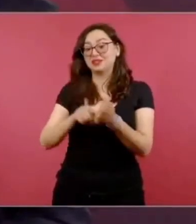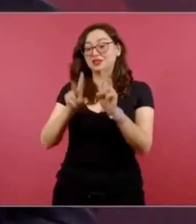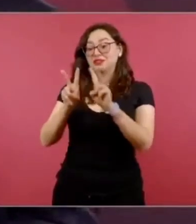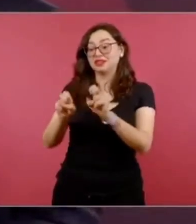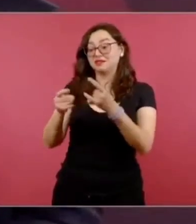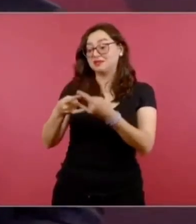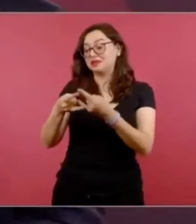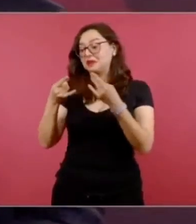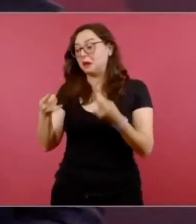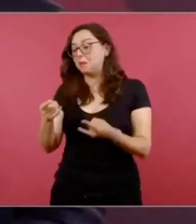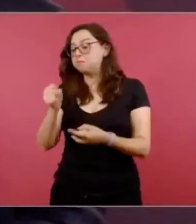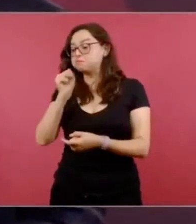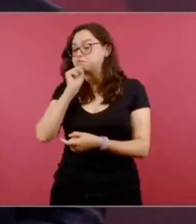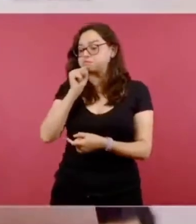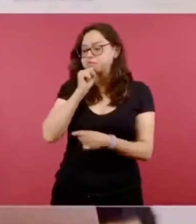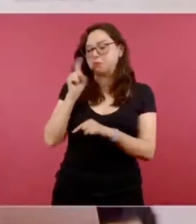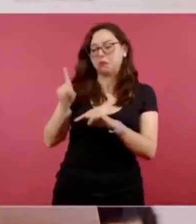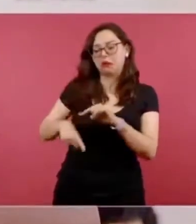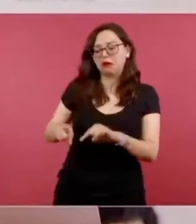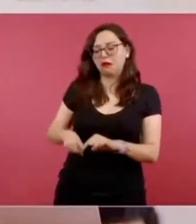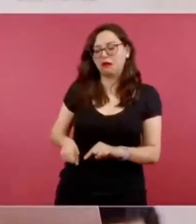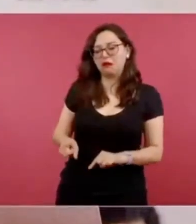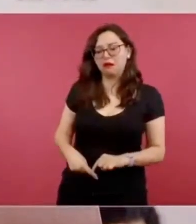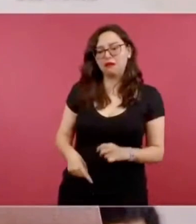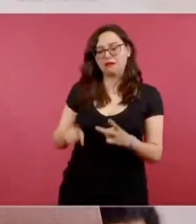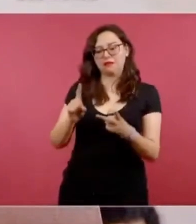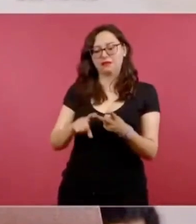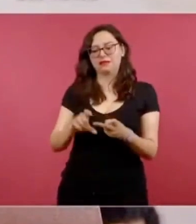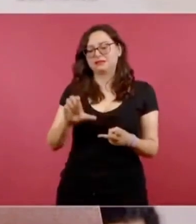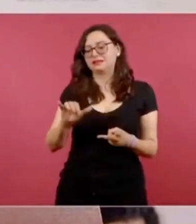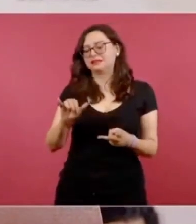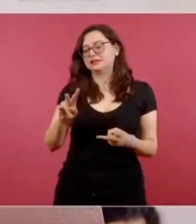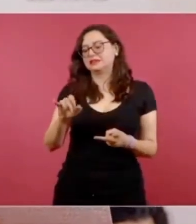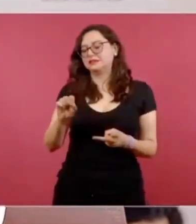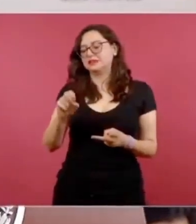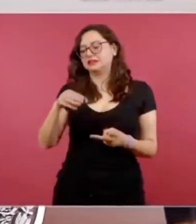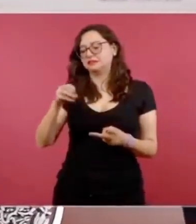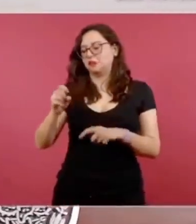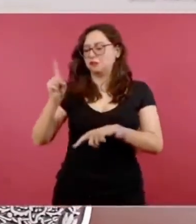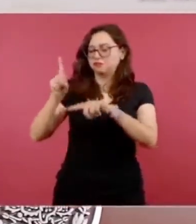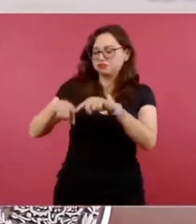Quitaron el civismo, la ética, la historia,